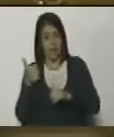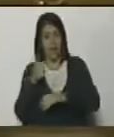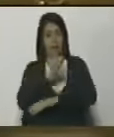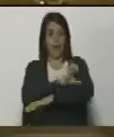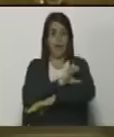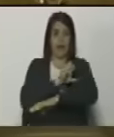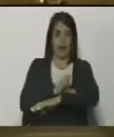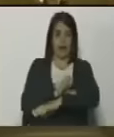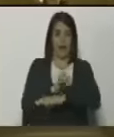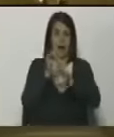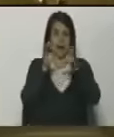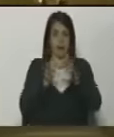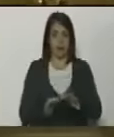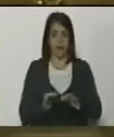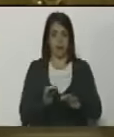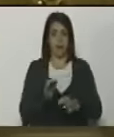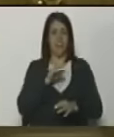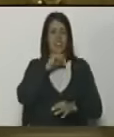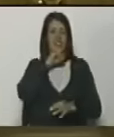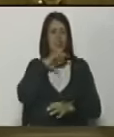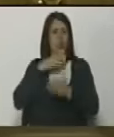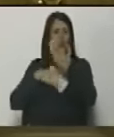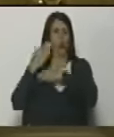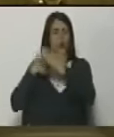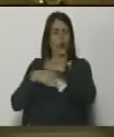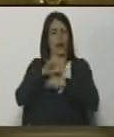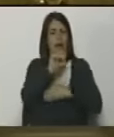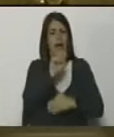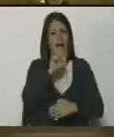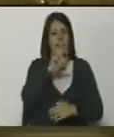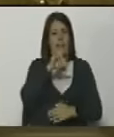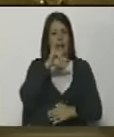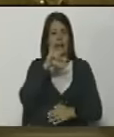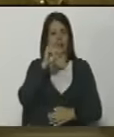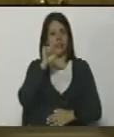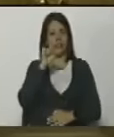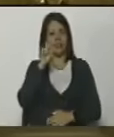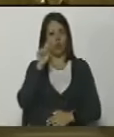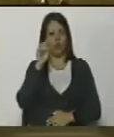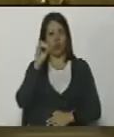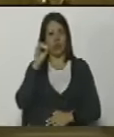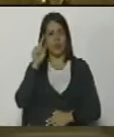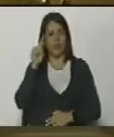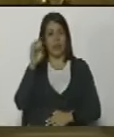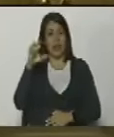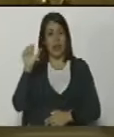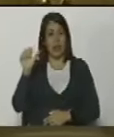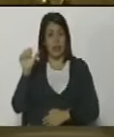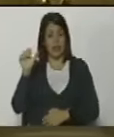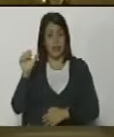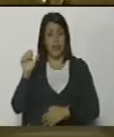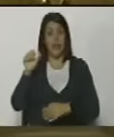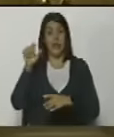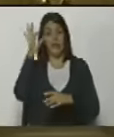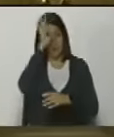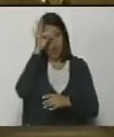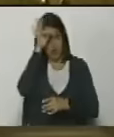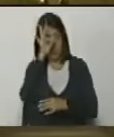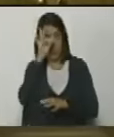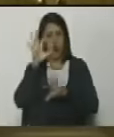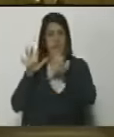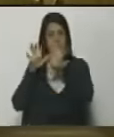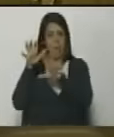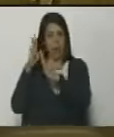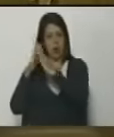éticas. Aristóteles, por ejemplo, jerarquiza entre los animales domésticos y los salvajes. Y en esta